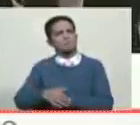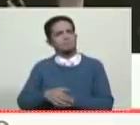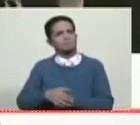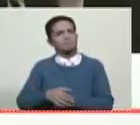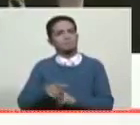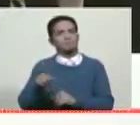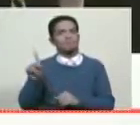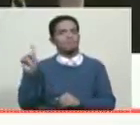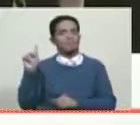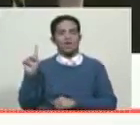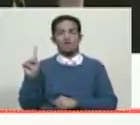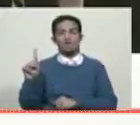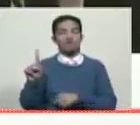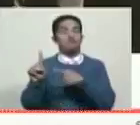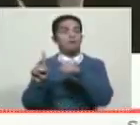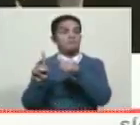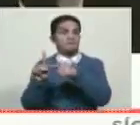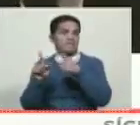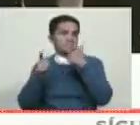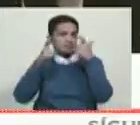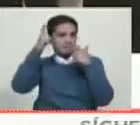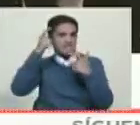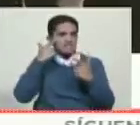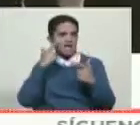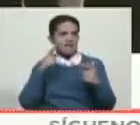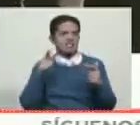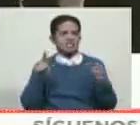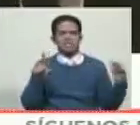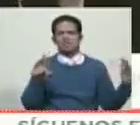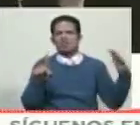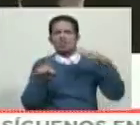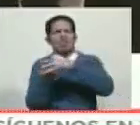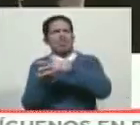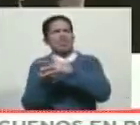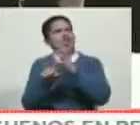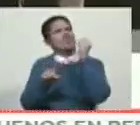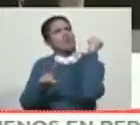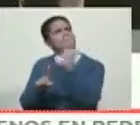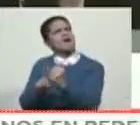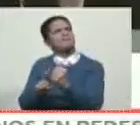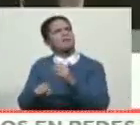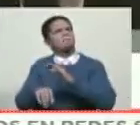perseguirán? ¿Los van a desaparecer? ¿Los van a asesinar?